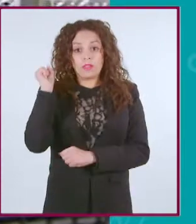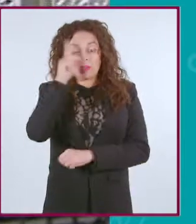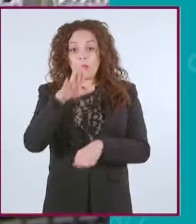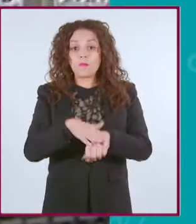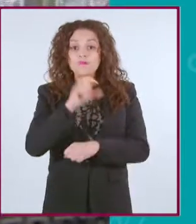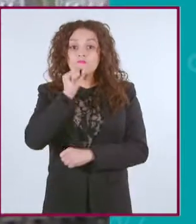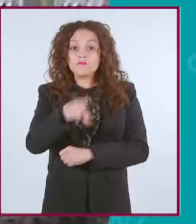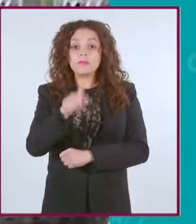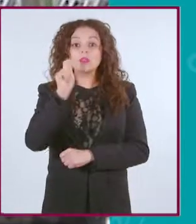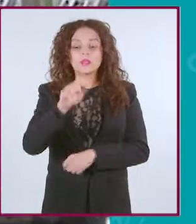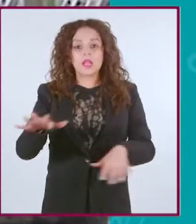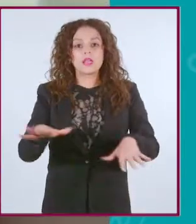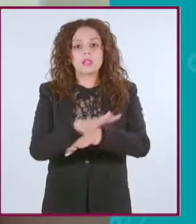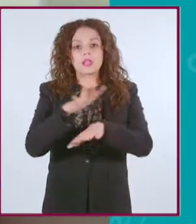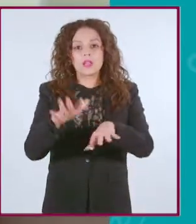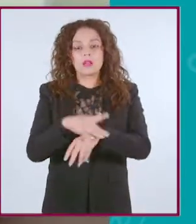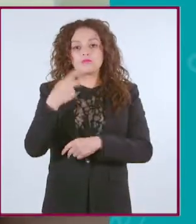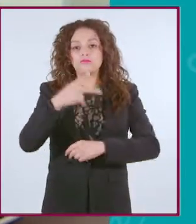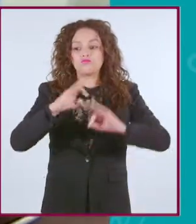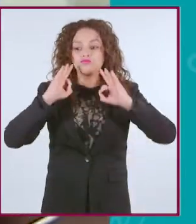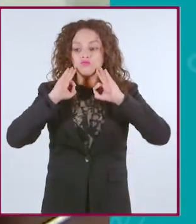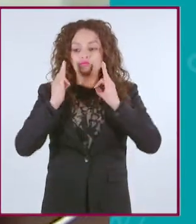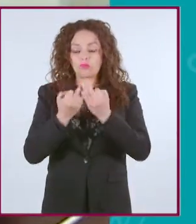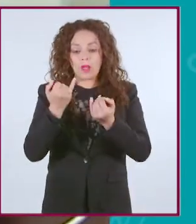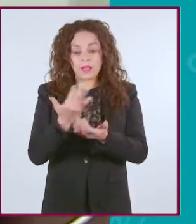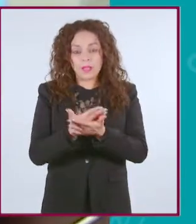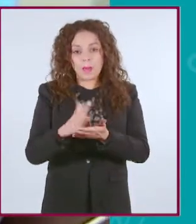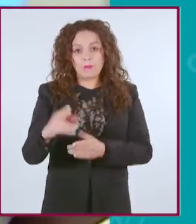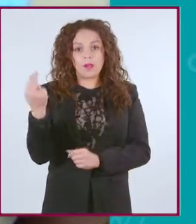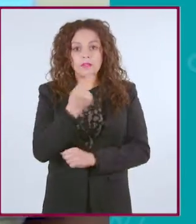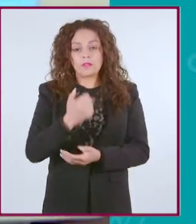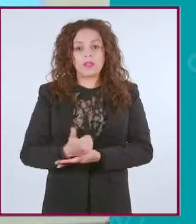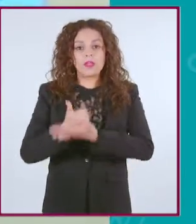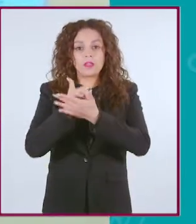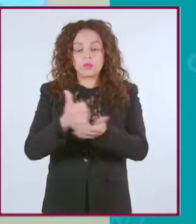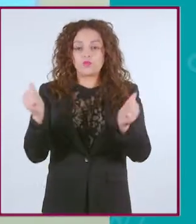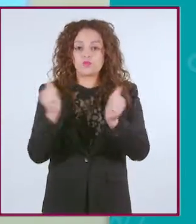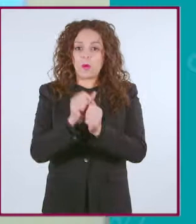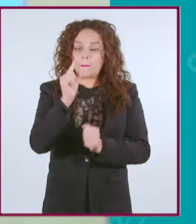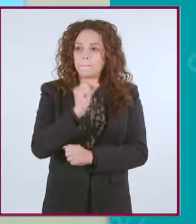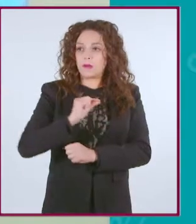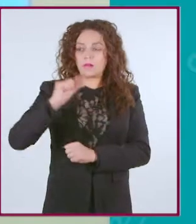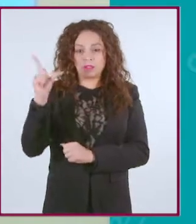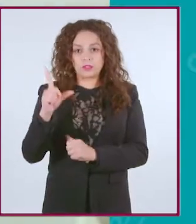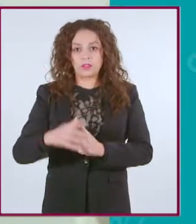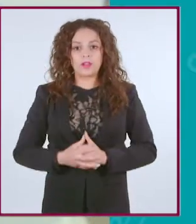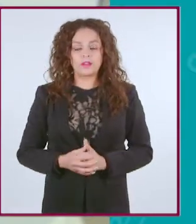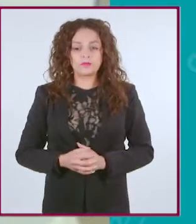iba modificando su estructura. Además, se requería la ayuda de un profesional.